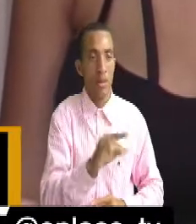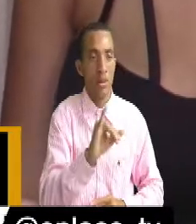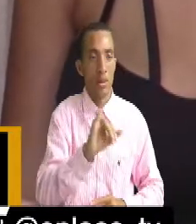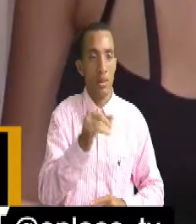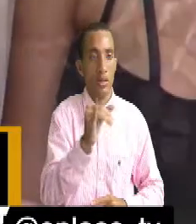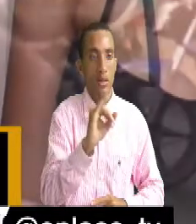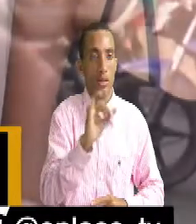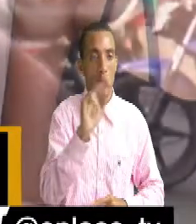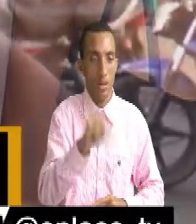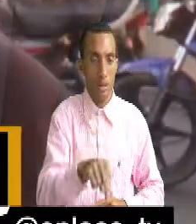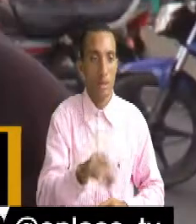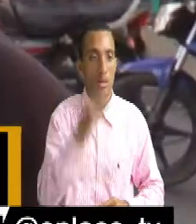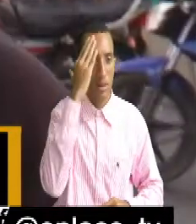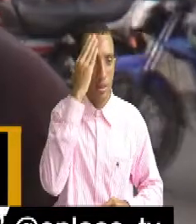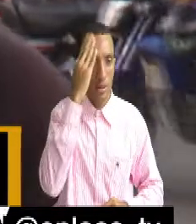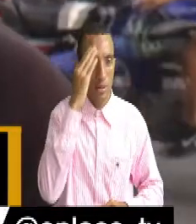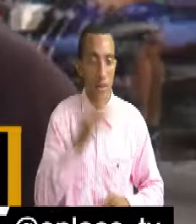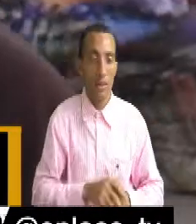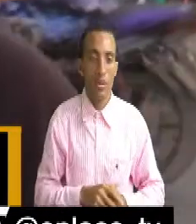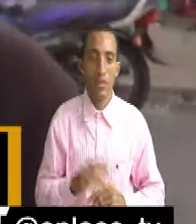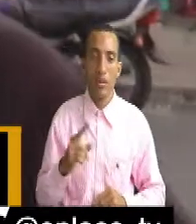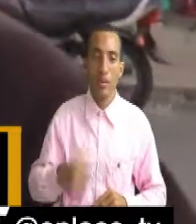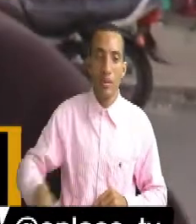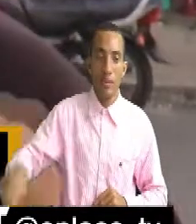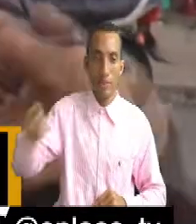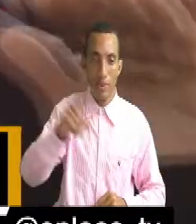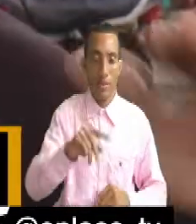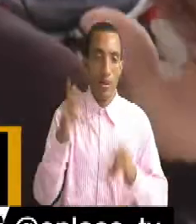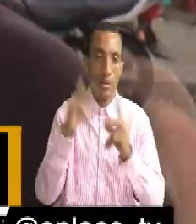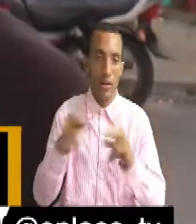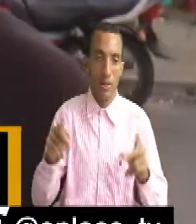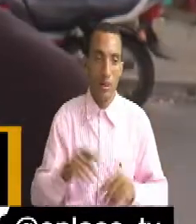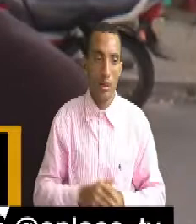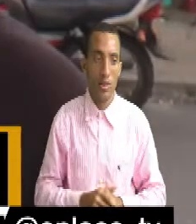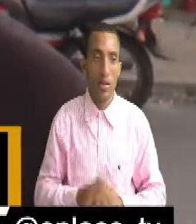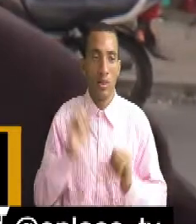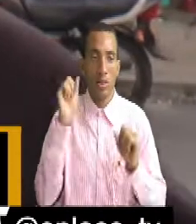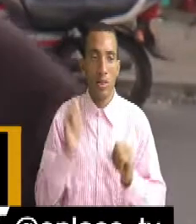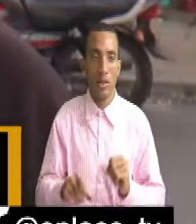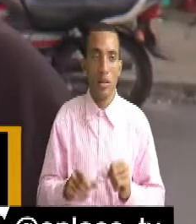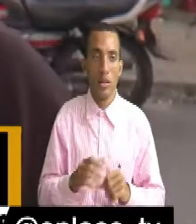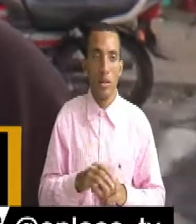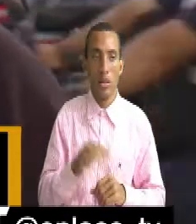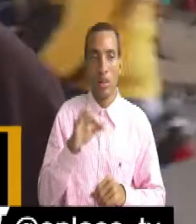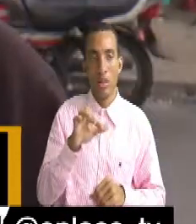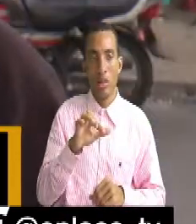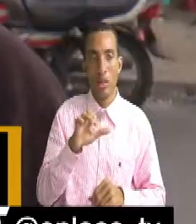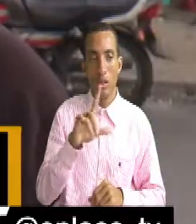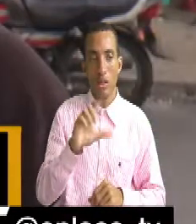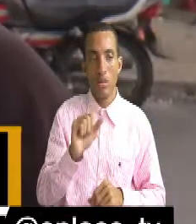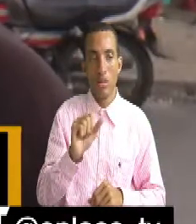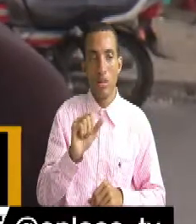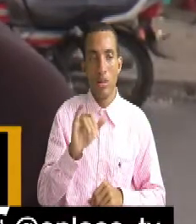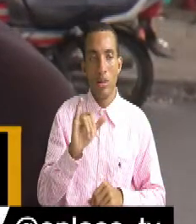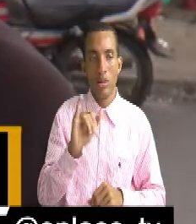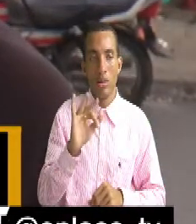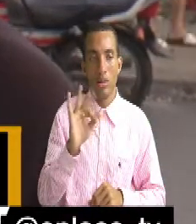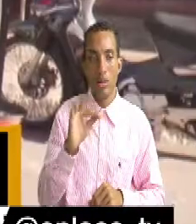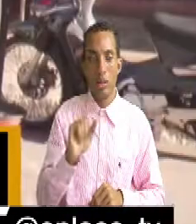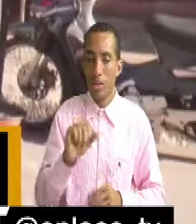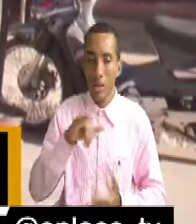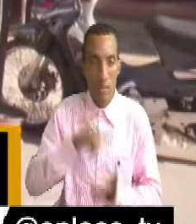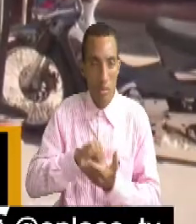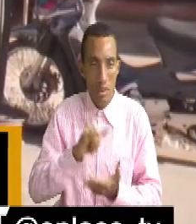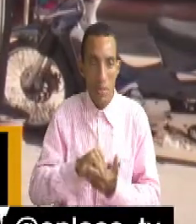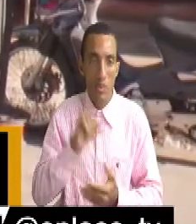el proceder de ellos. Este agente pasan por la playita, también haciendo lo mismo con los pequeños comerciantes de Barranca